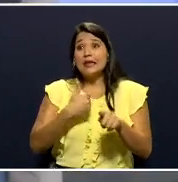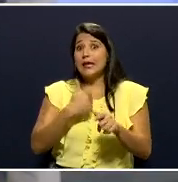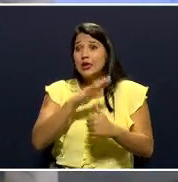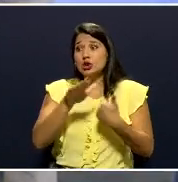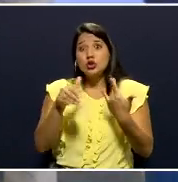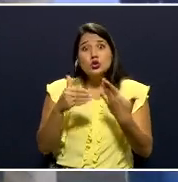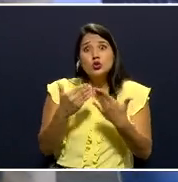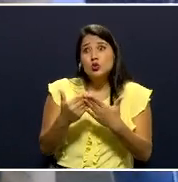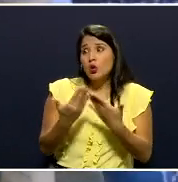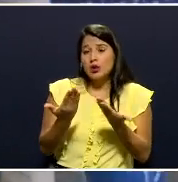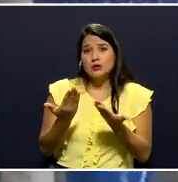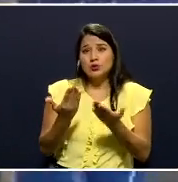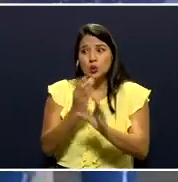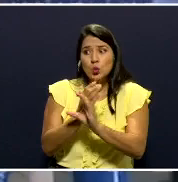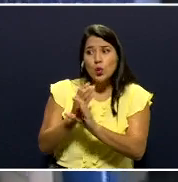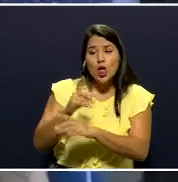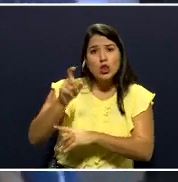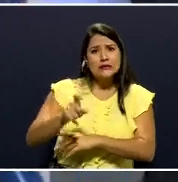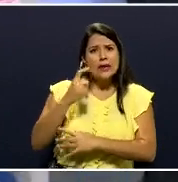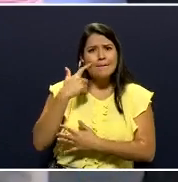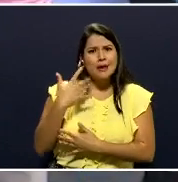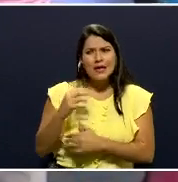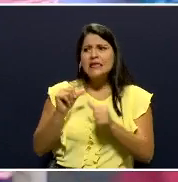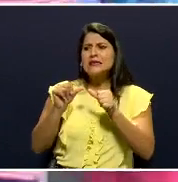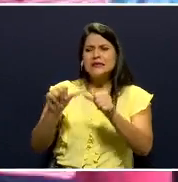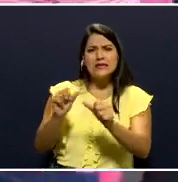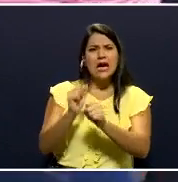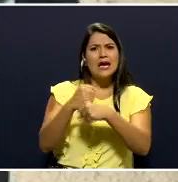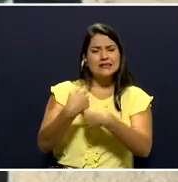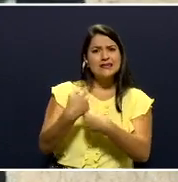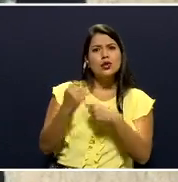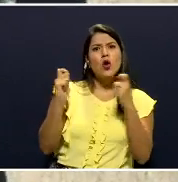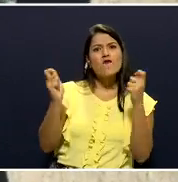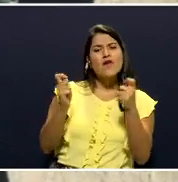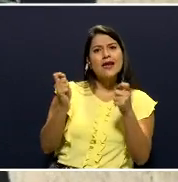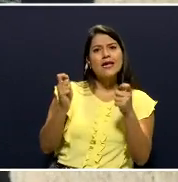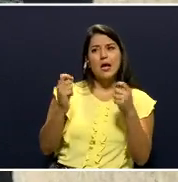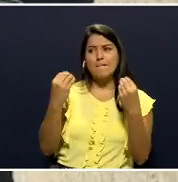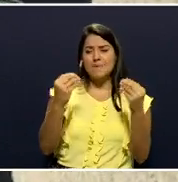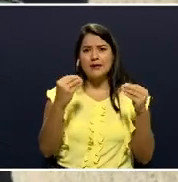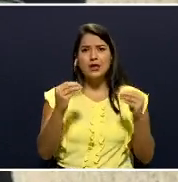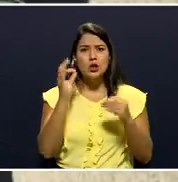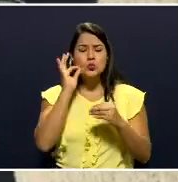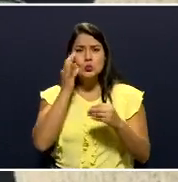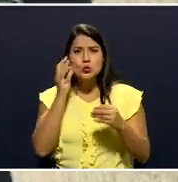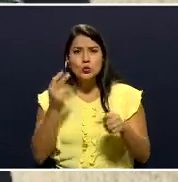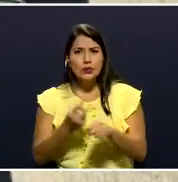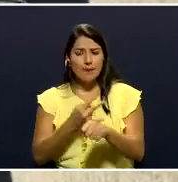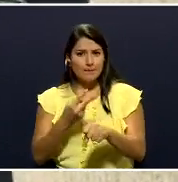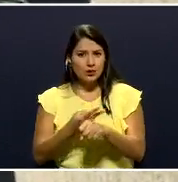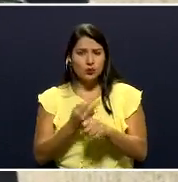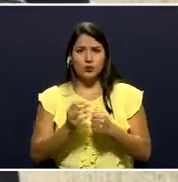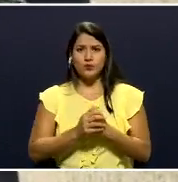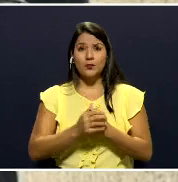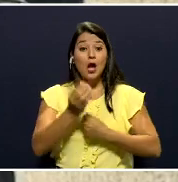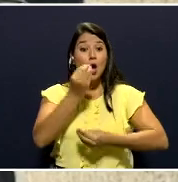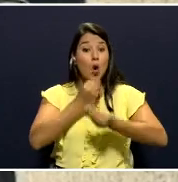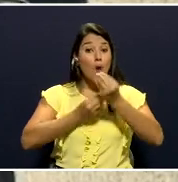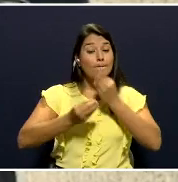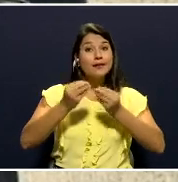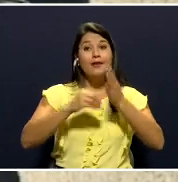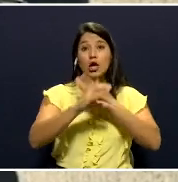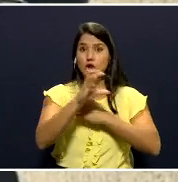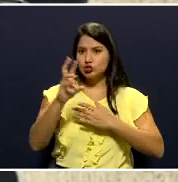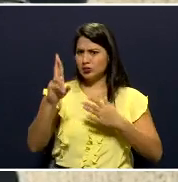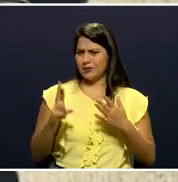medidas necesarias para que las ferias del agricultor se sigan desarrollando. Que en realidad el abastecimiento de los alimentos en el país